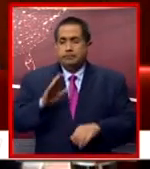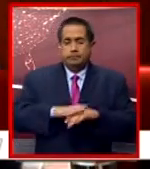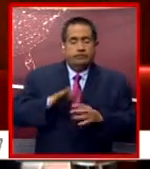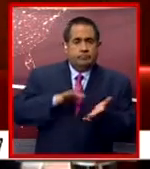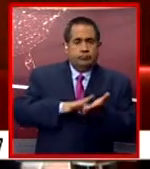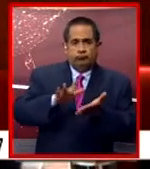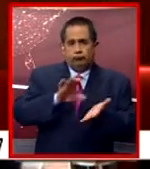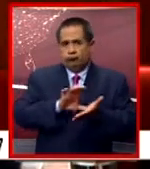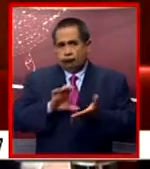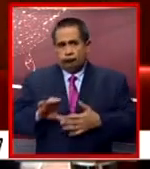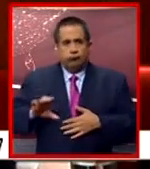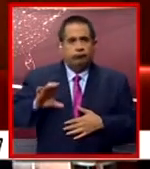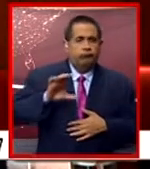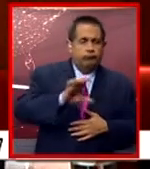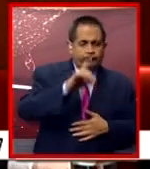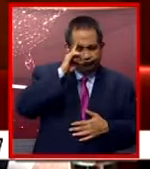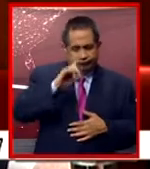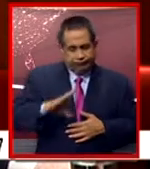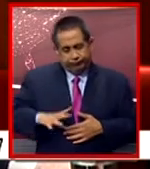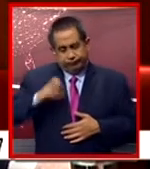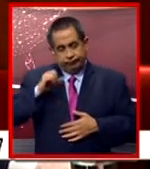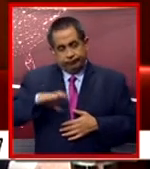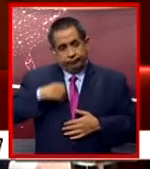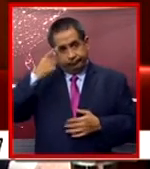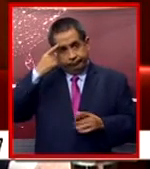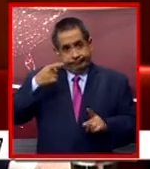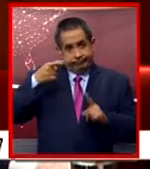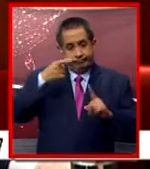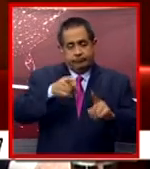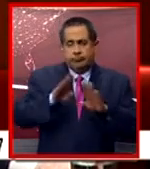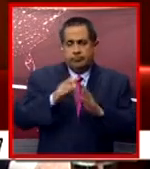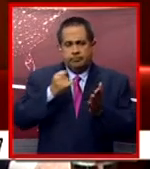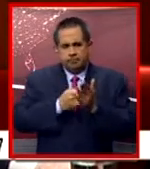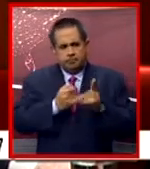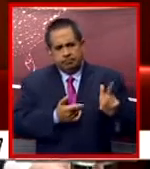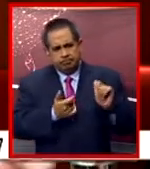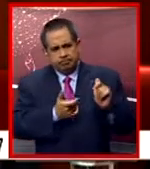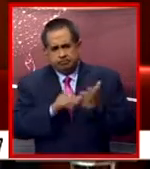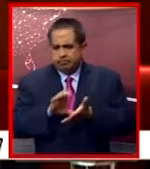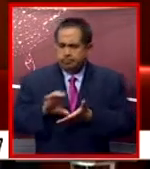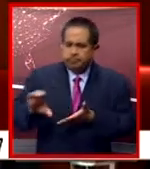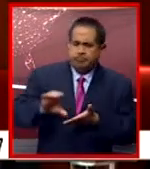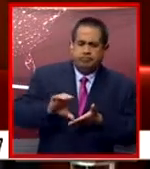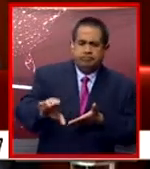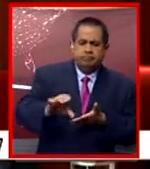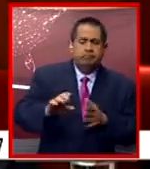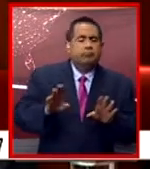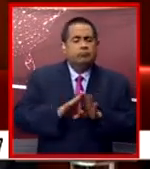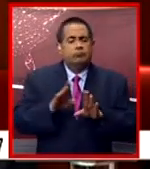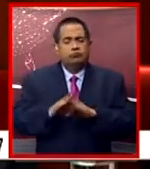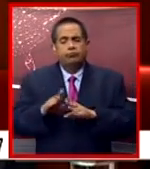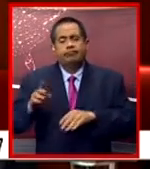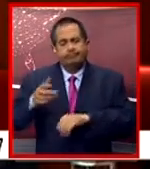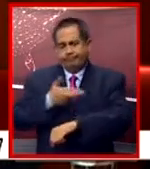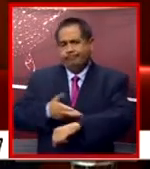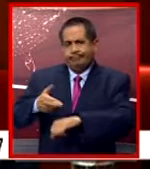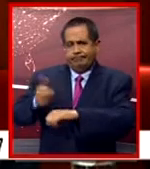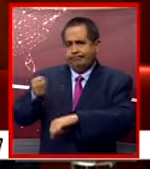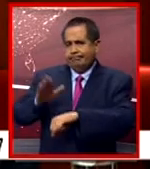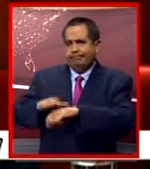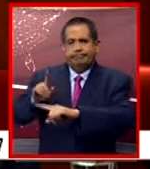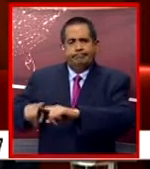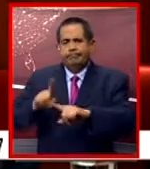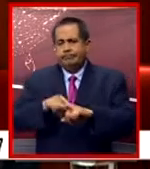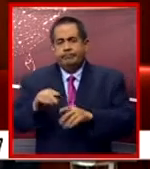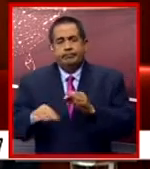apoyo o el grueso del esfuerzo en materia de consolidación fiscal se ha venido haciendo a costa de los ramos administrativos y es